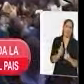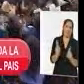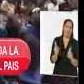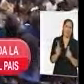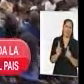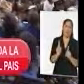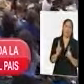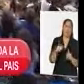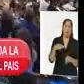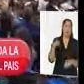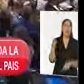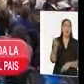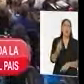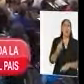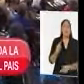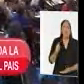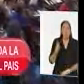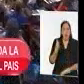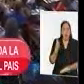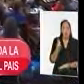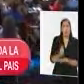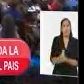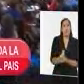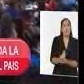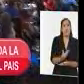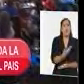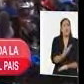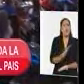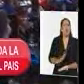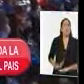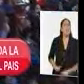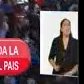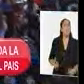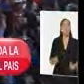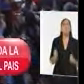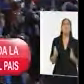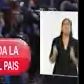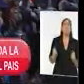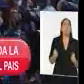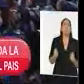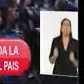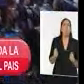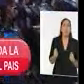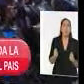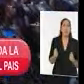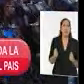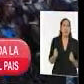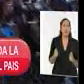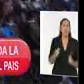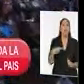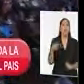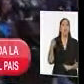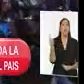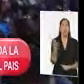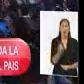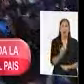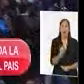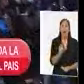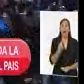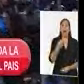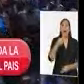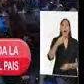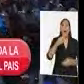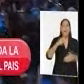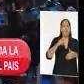de nada. Si tuvieron estos puestos claves con el tema de la corrupción fuera tan evidente, lamentablemente tendríamos que decir que los otros